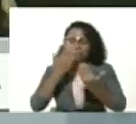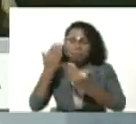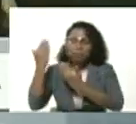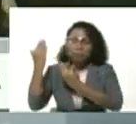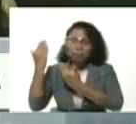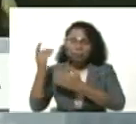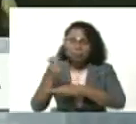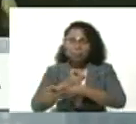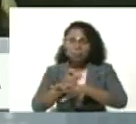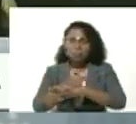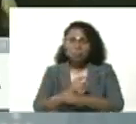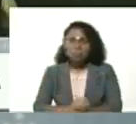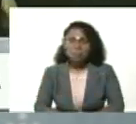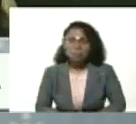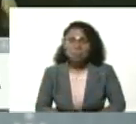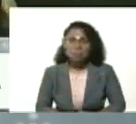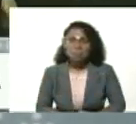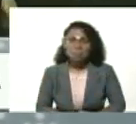gobernador.